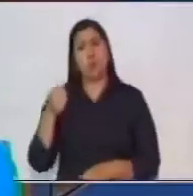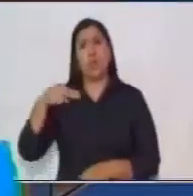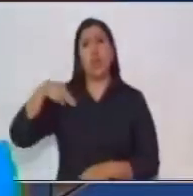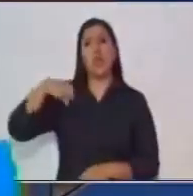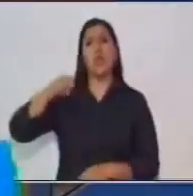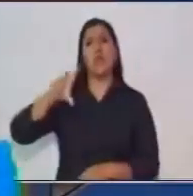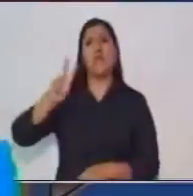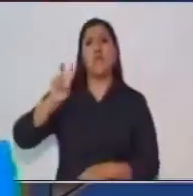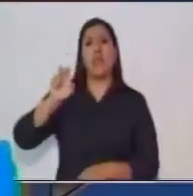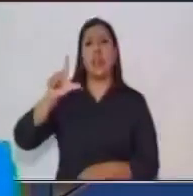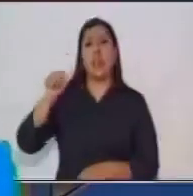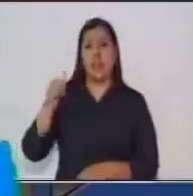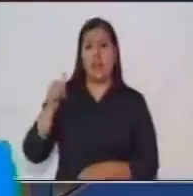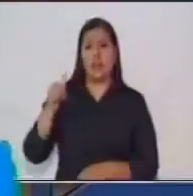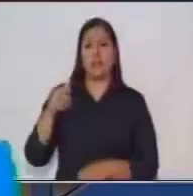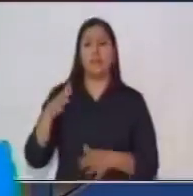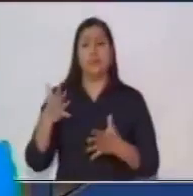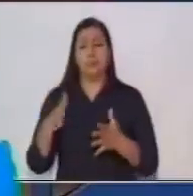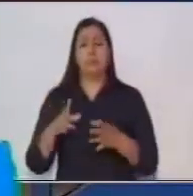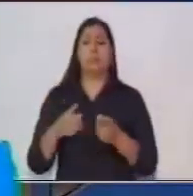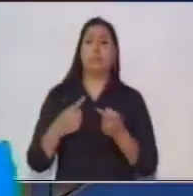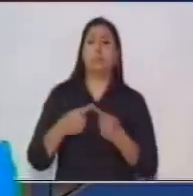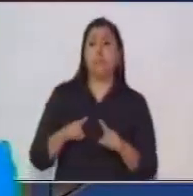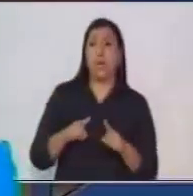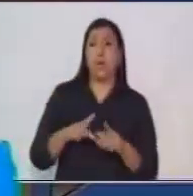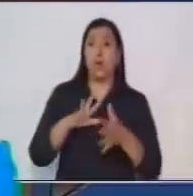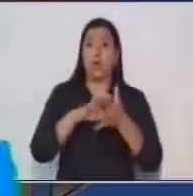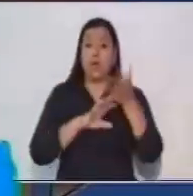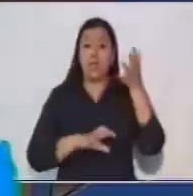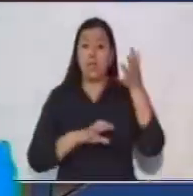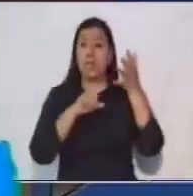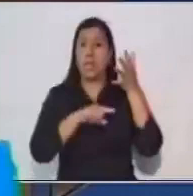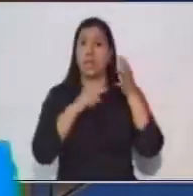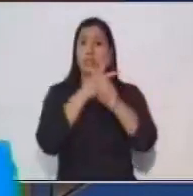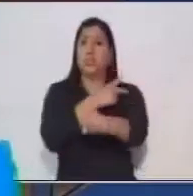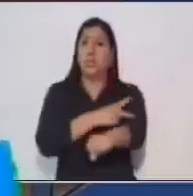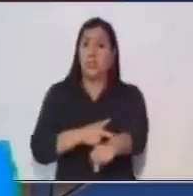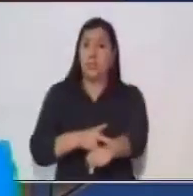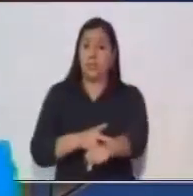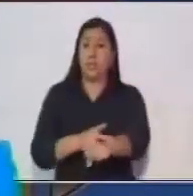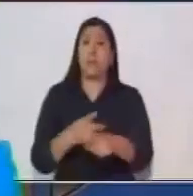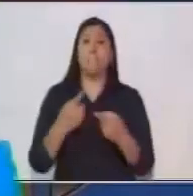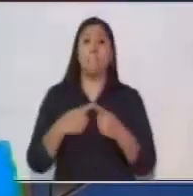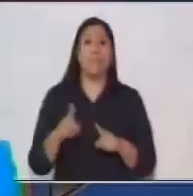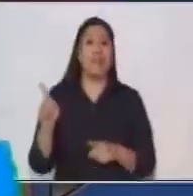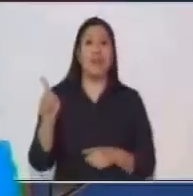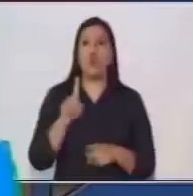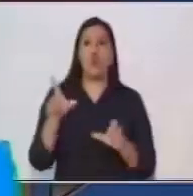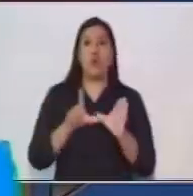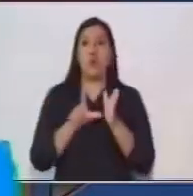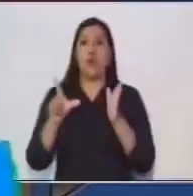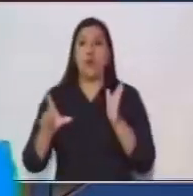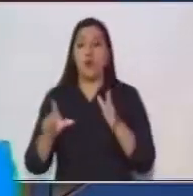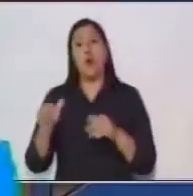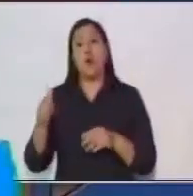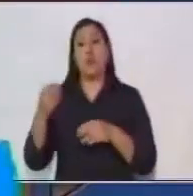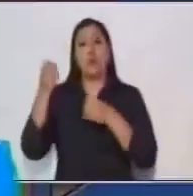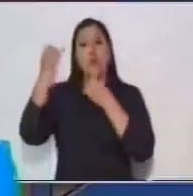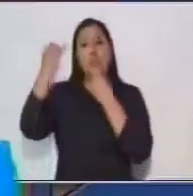los textos narrativos únicamente, pero no son literarios, está el